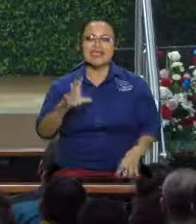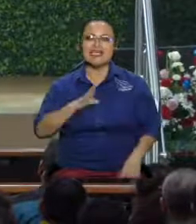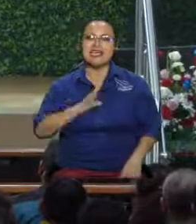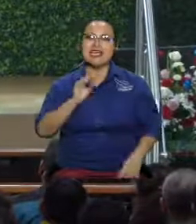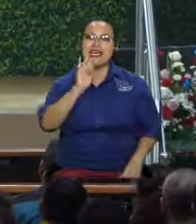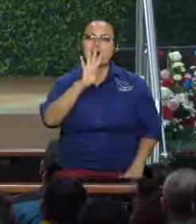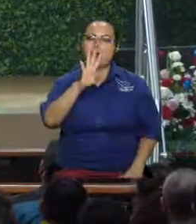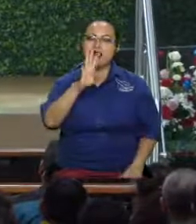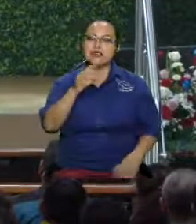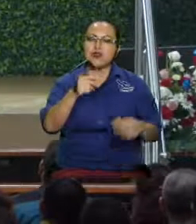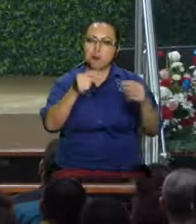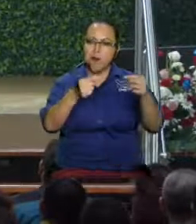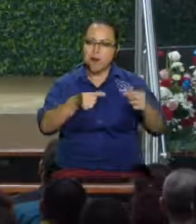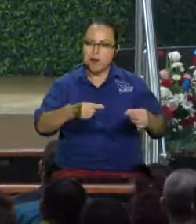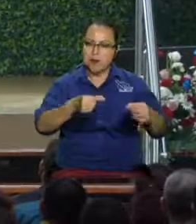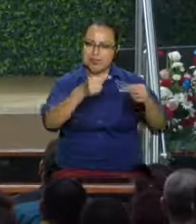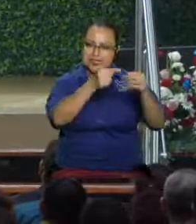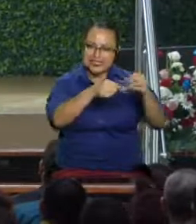patas.